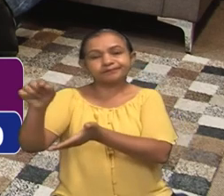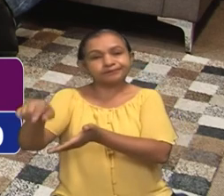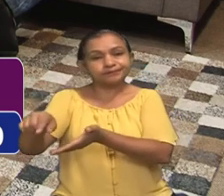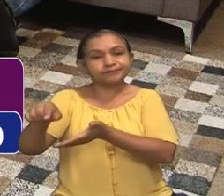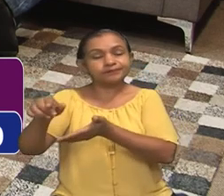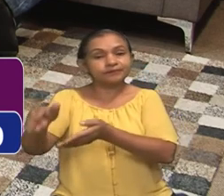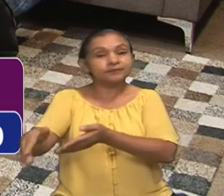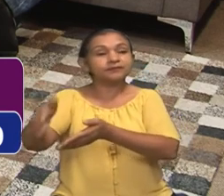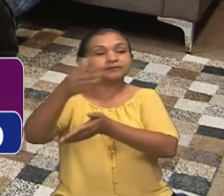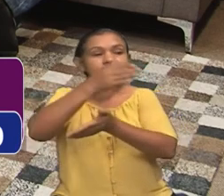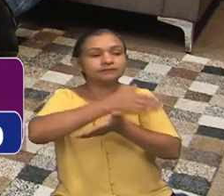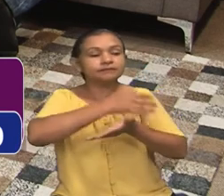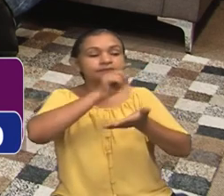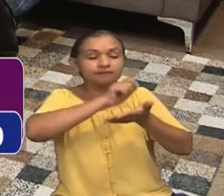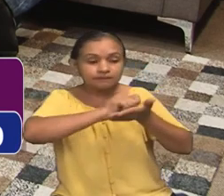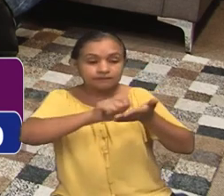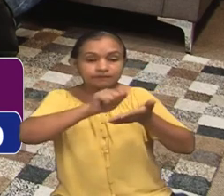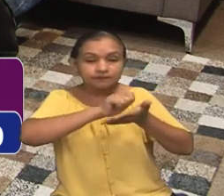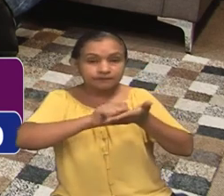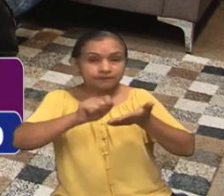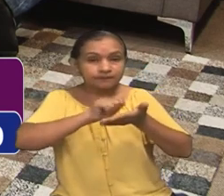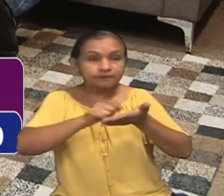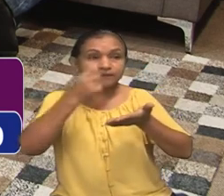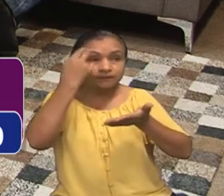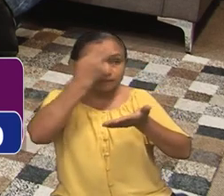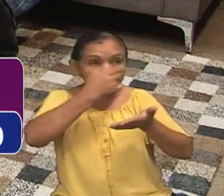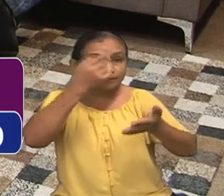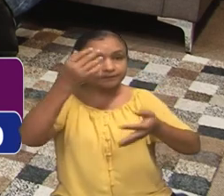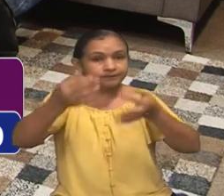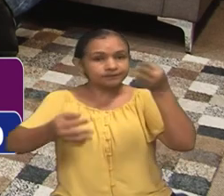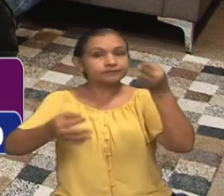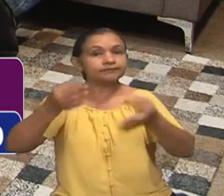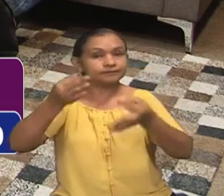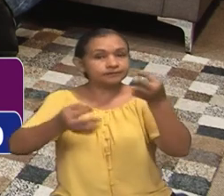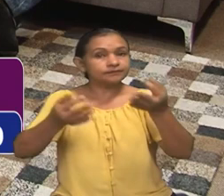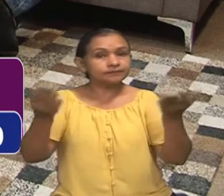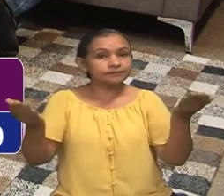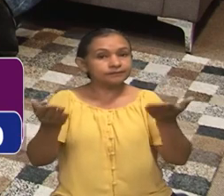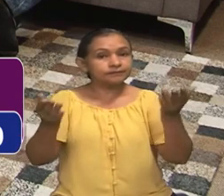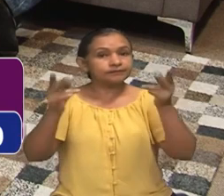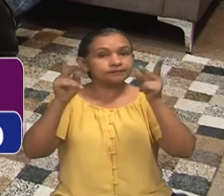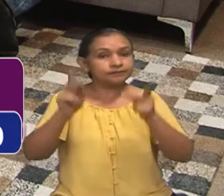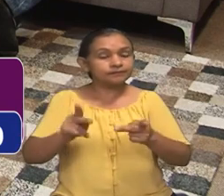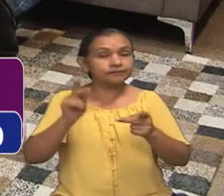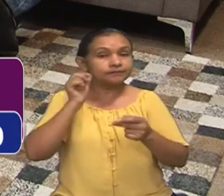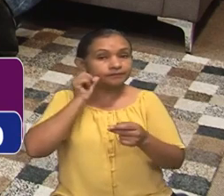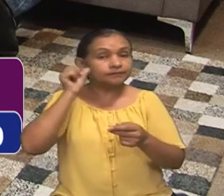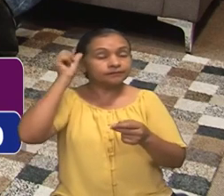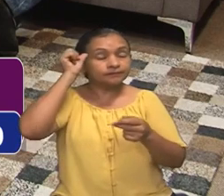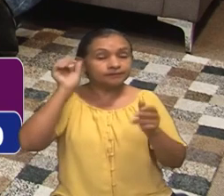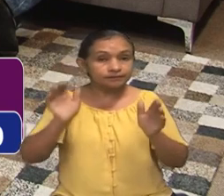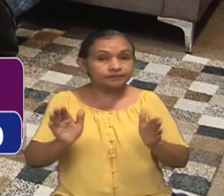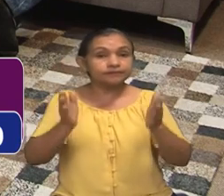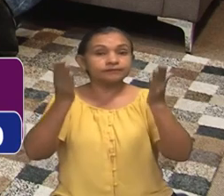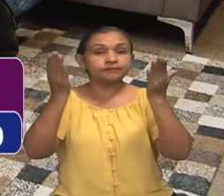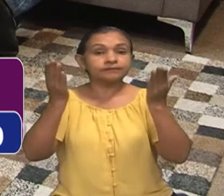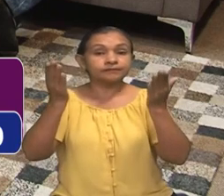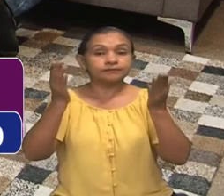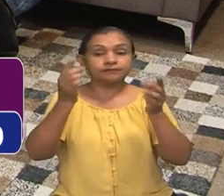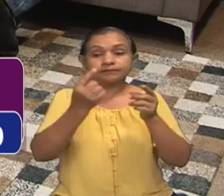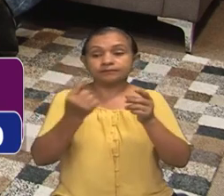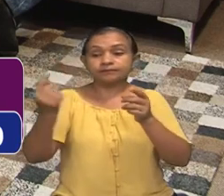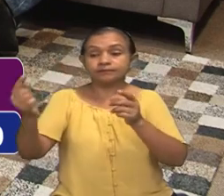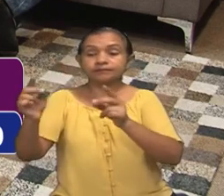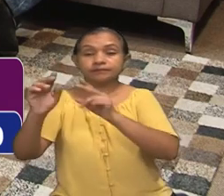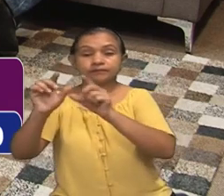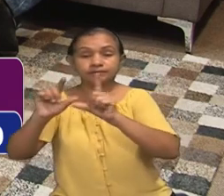proceso administrativo y un proceso judicial cuando una persona adulta mayor es remitida